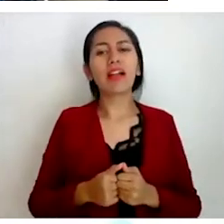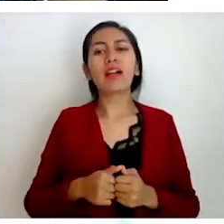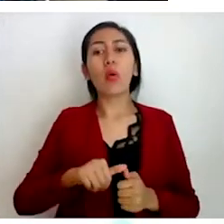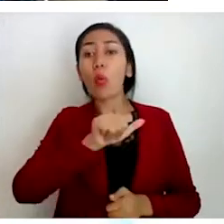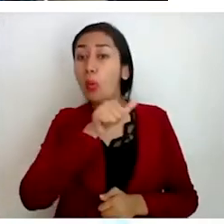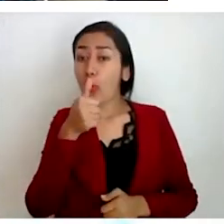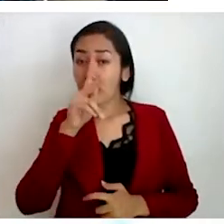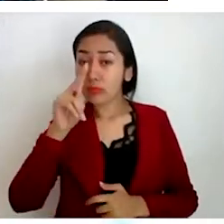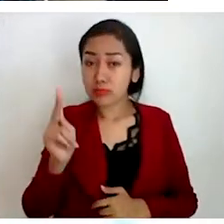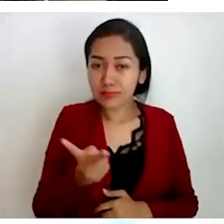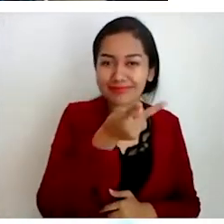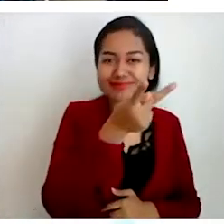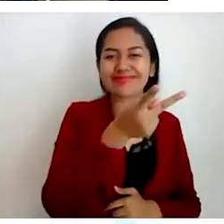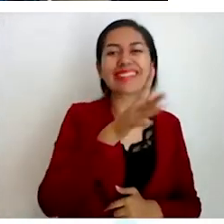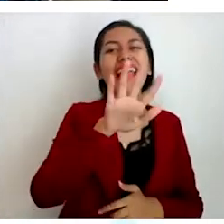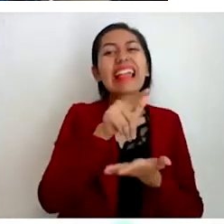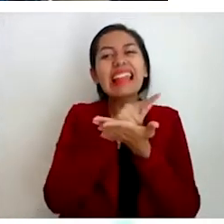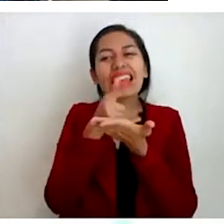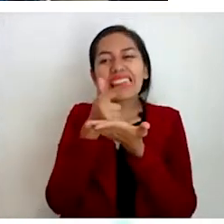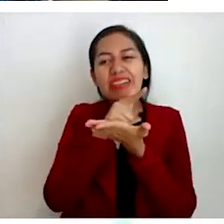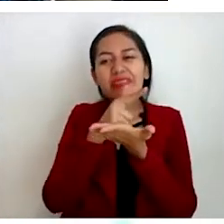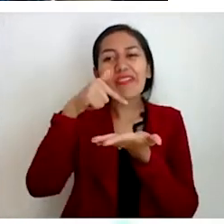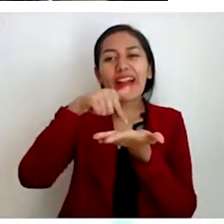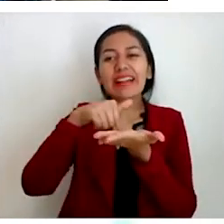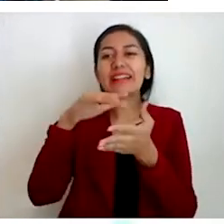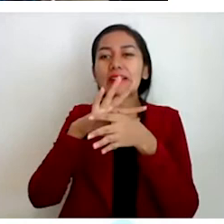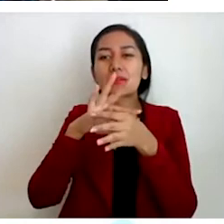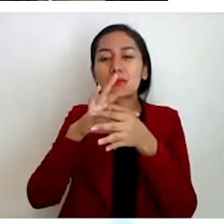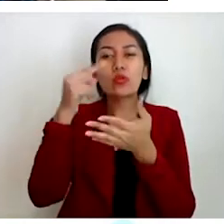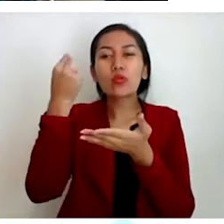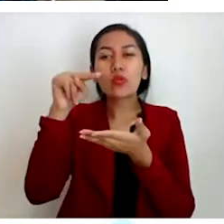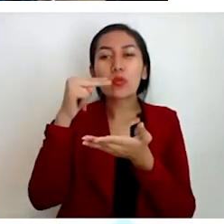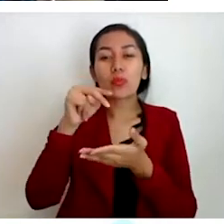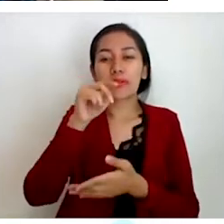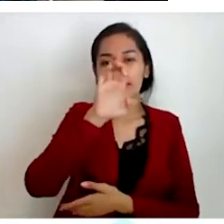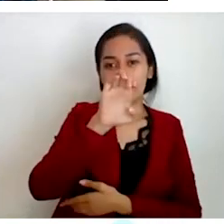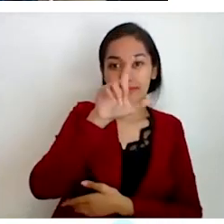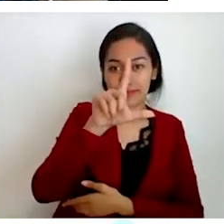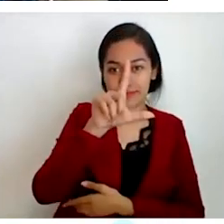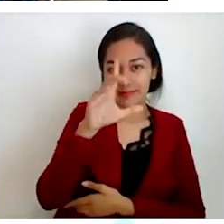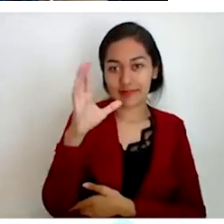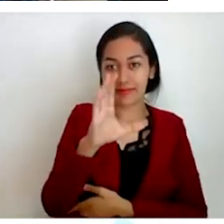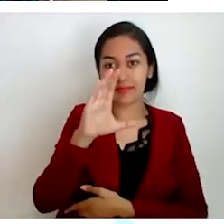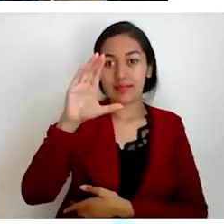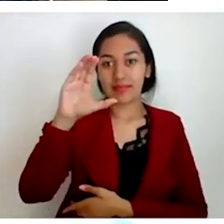del gato, libro de Luis Espota, inspiró la película del Castillo de la Pureza.